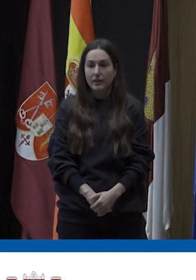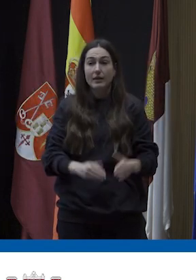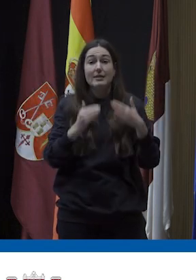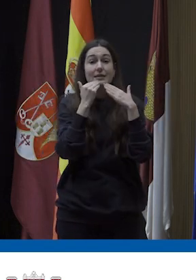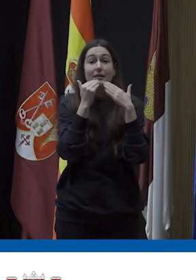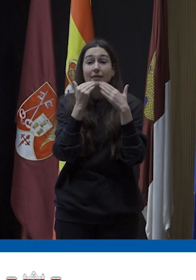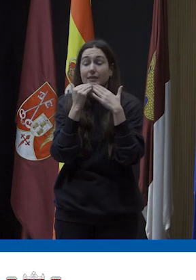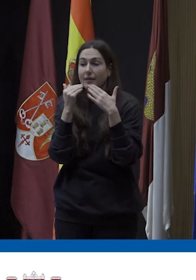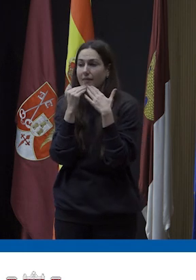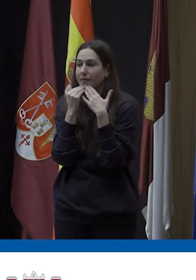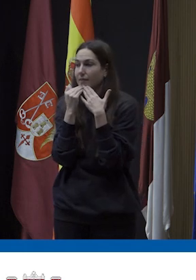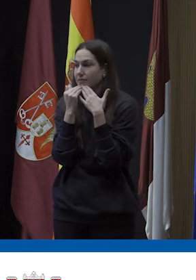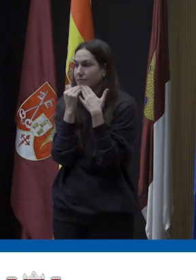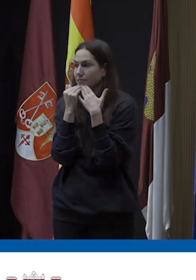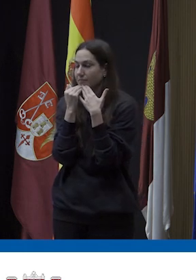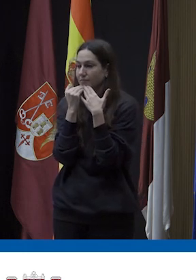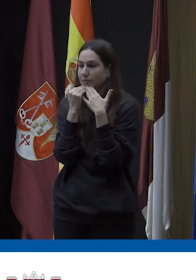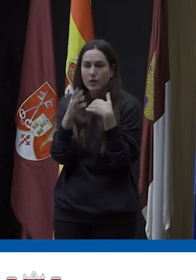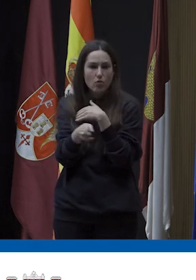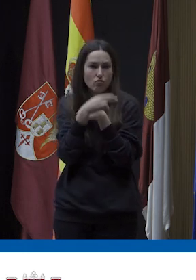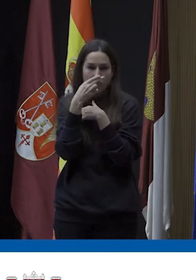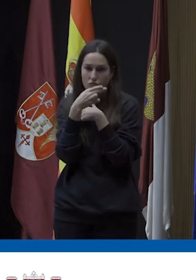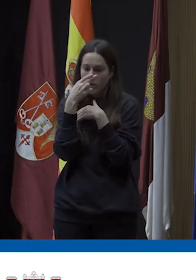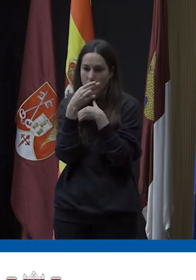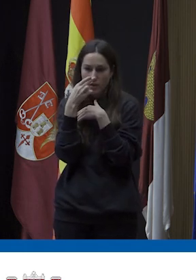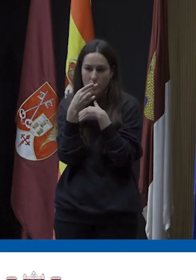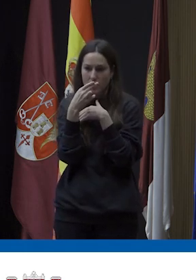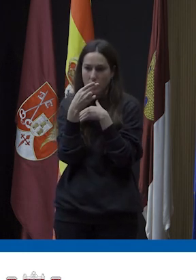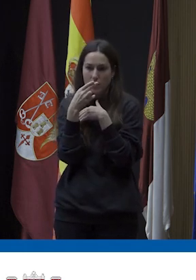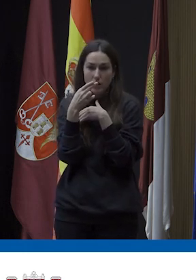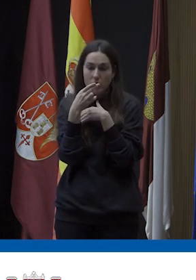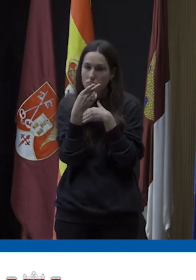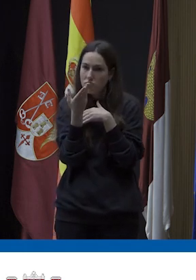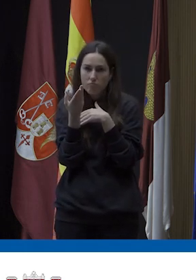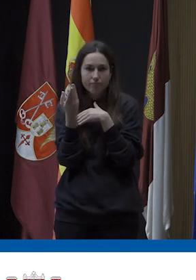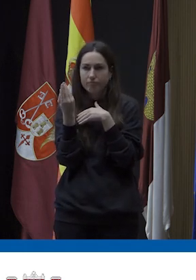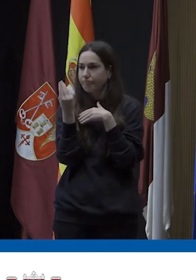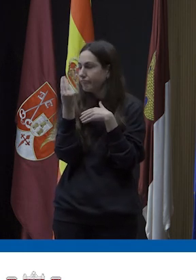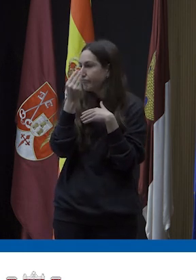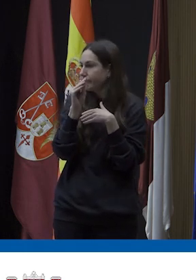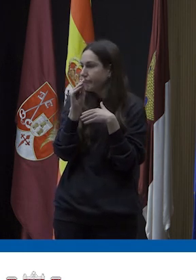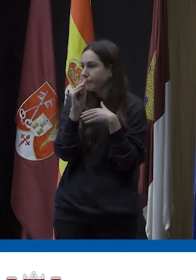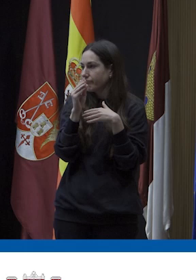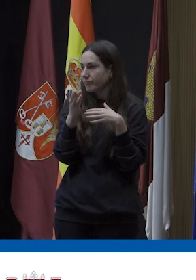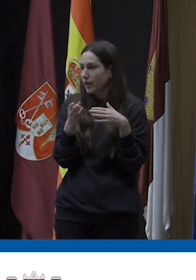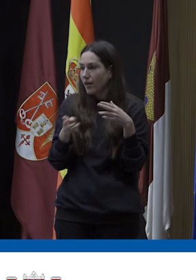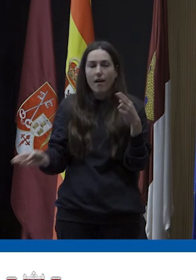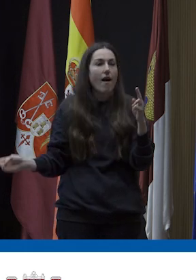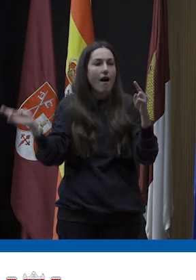Muchísimas gracias, Juan, muy interesante, sin lugar a dudas, y complementa la